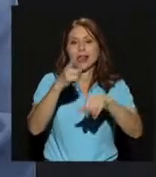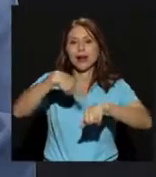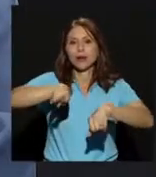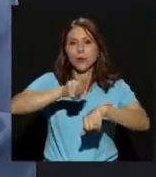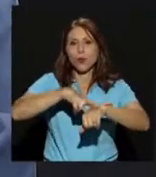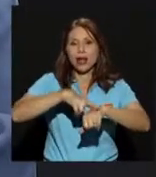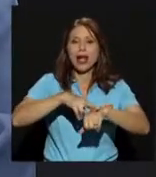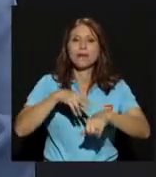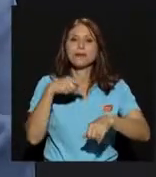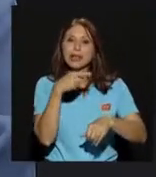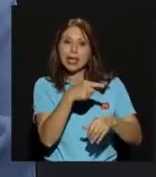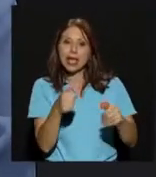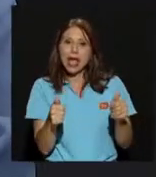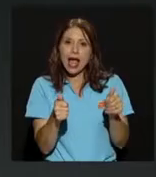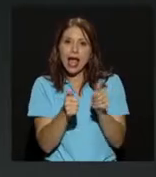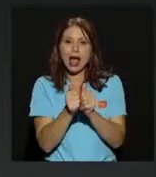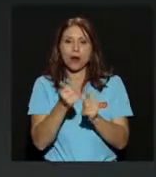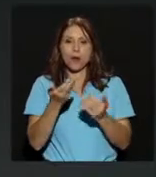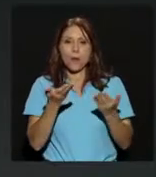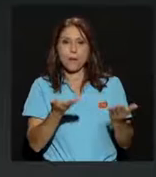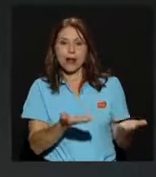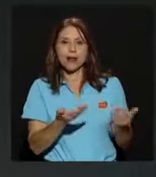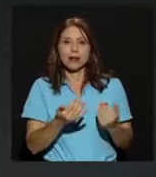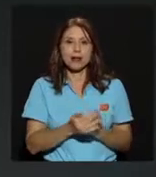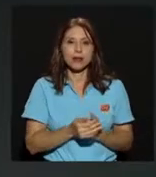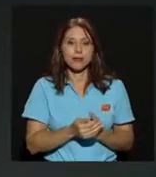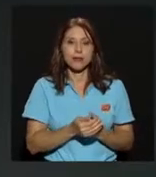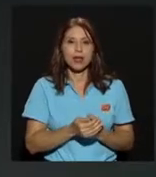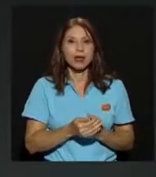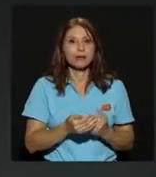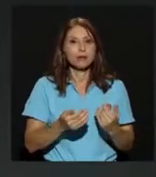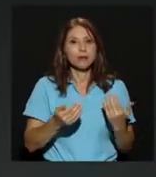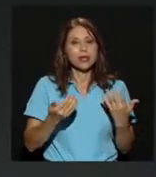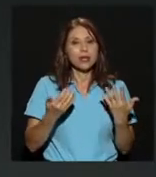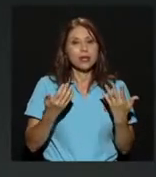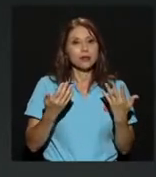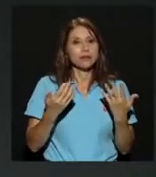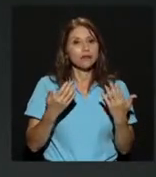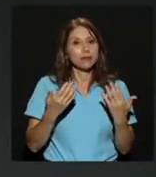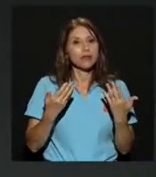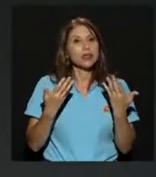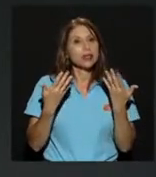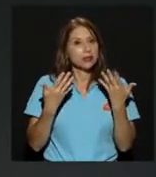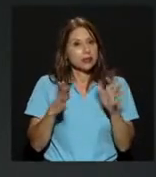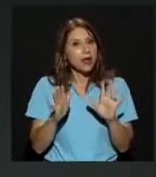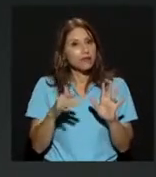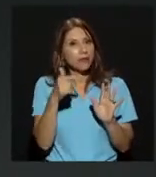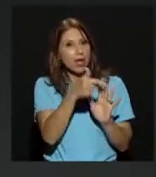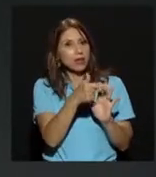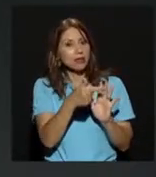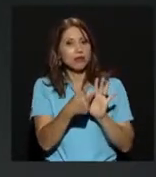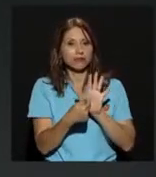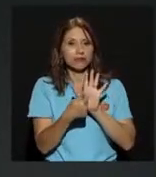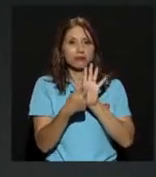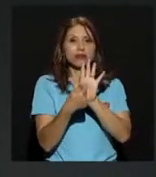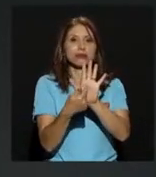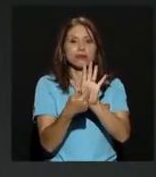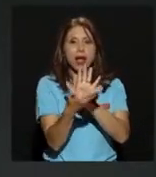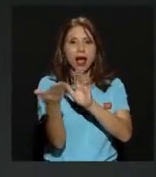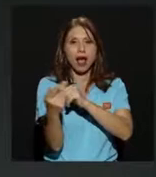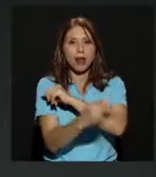nos acompaña después de haber rendido al país ya la soberanía